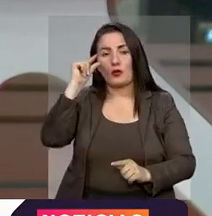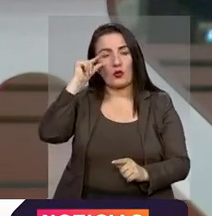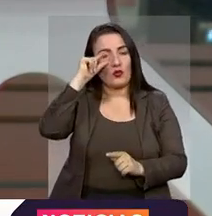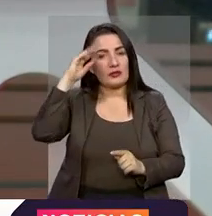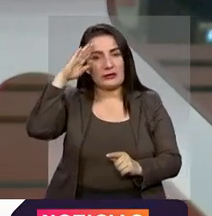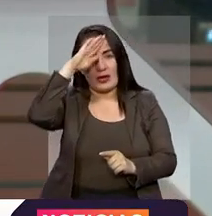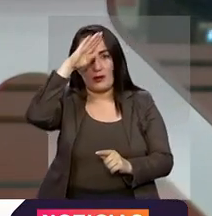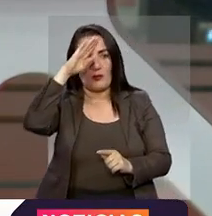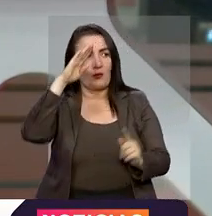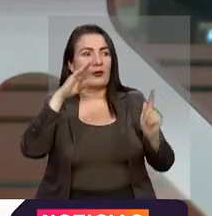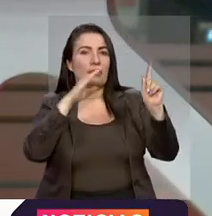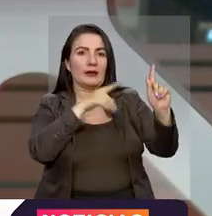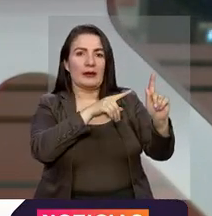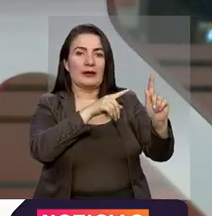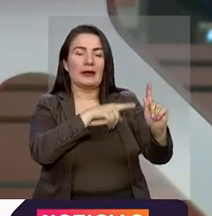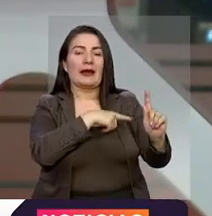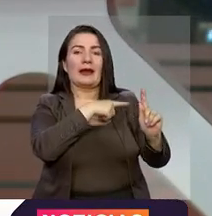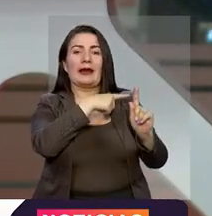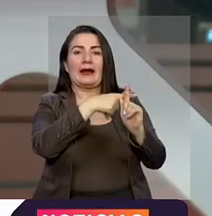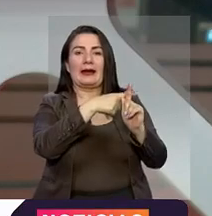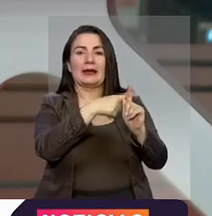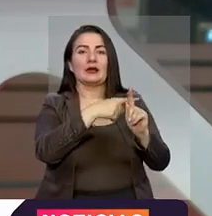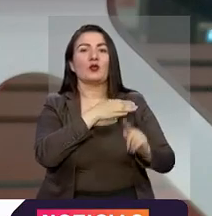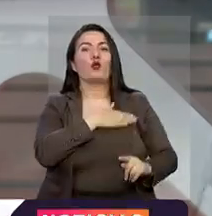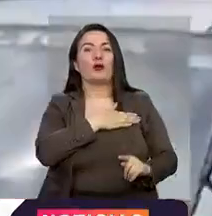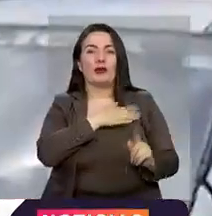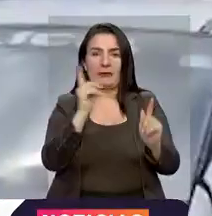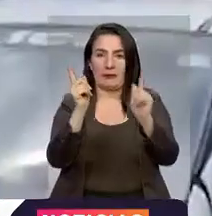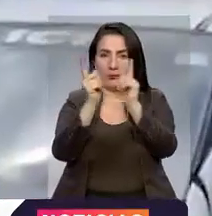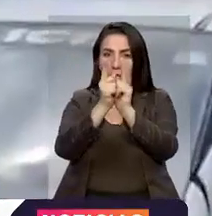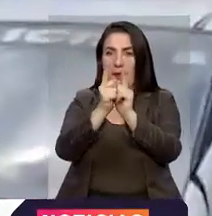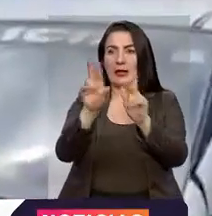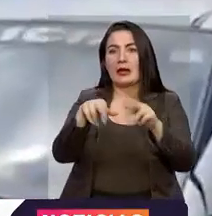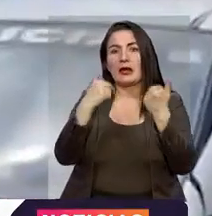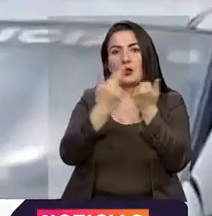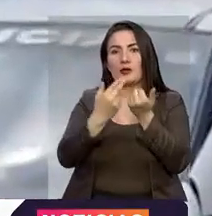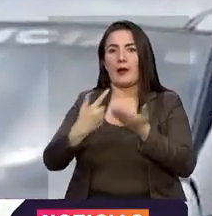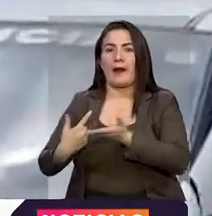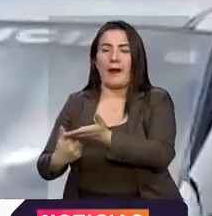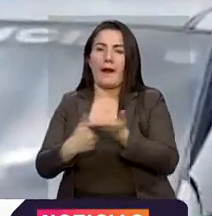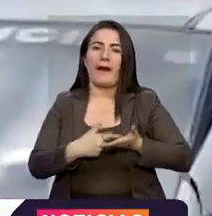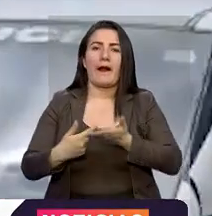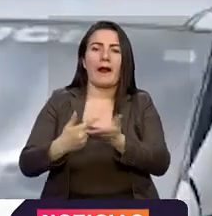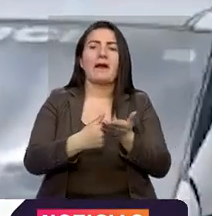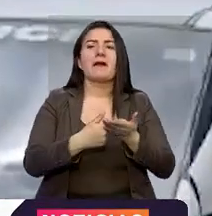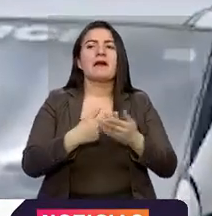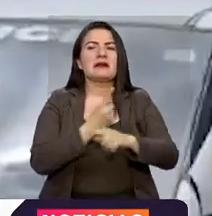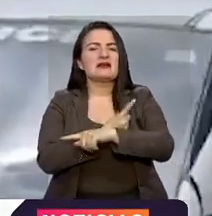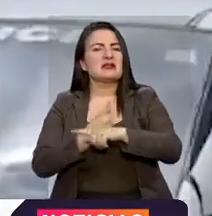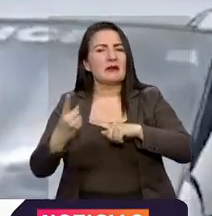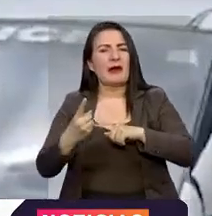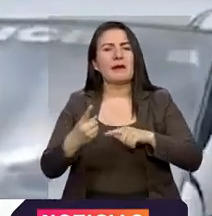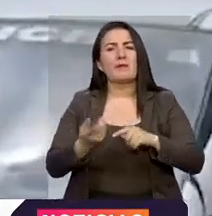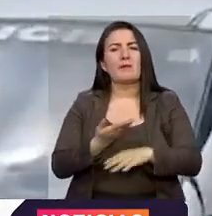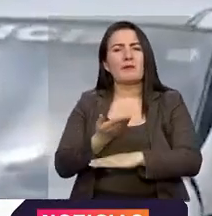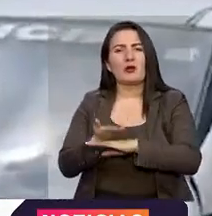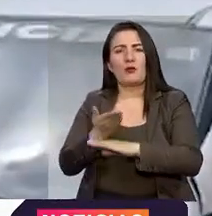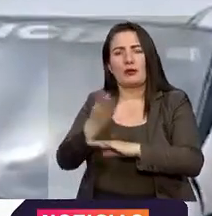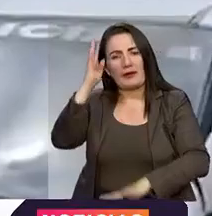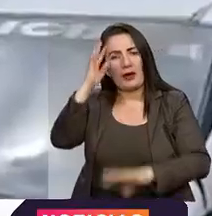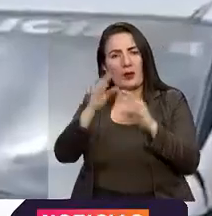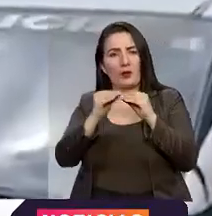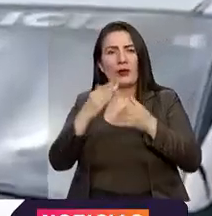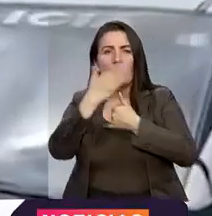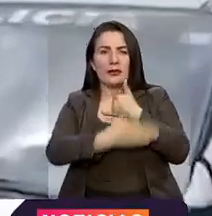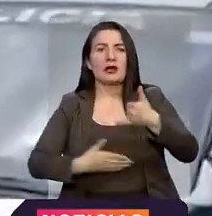petro y el ex primer mandatario álvaro uribe en la reunión programada desde la semana pasada se habla de la propuesta de acuerdo nacional